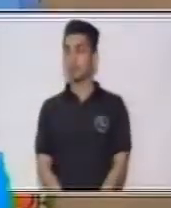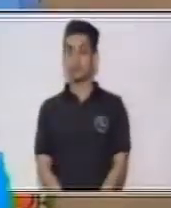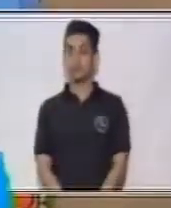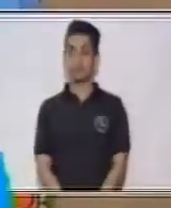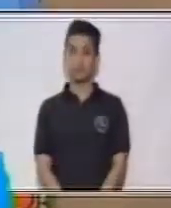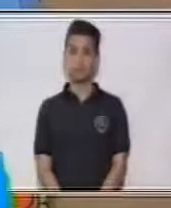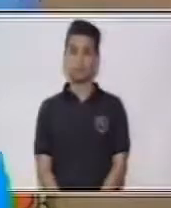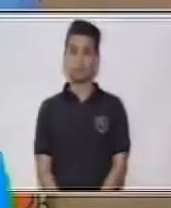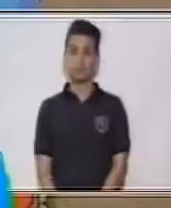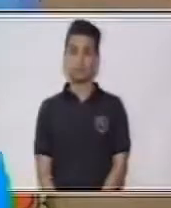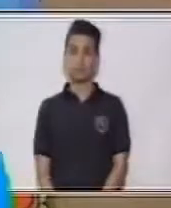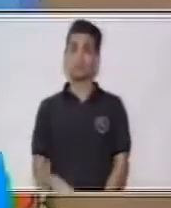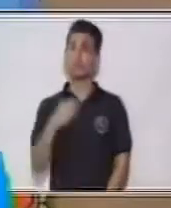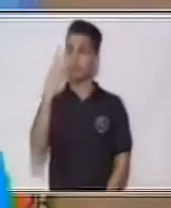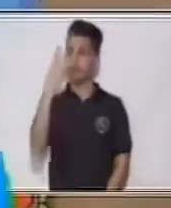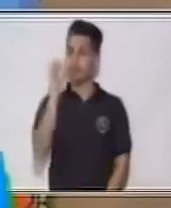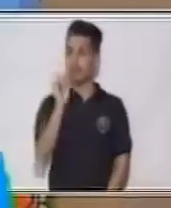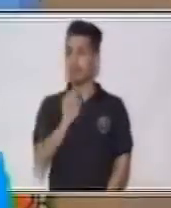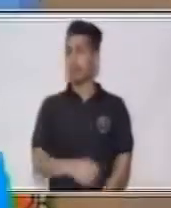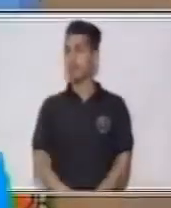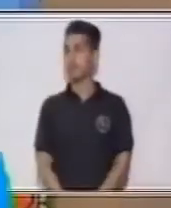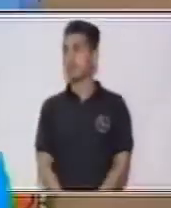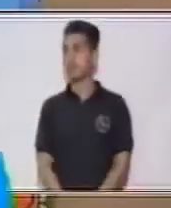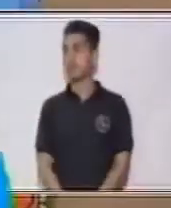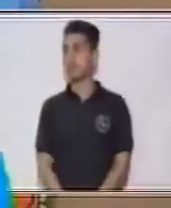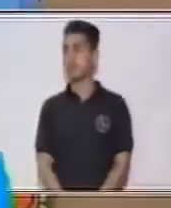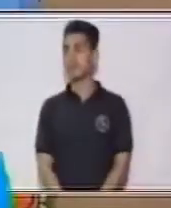32 - 230